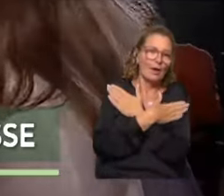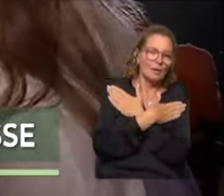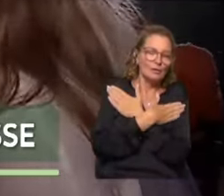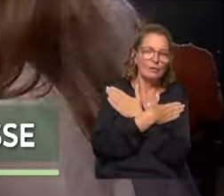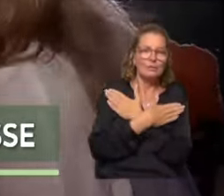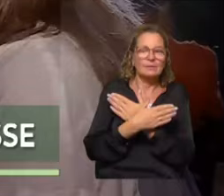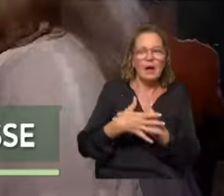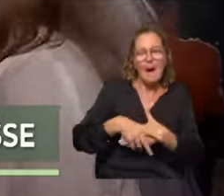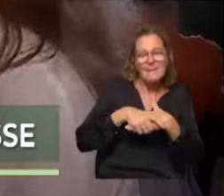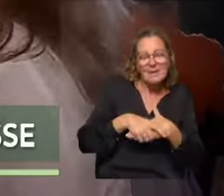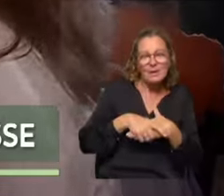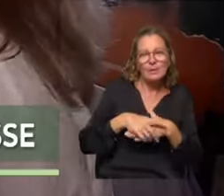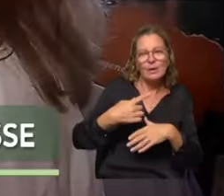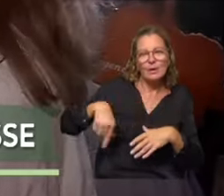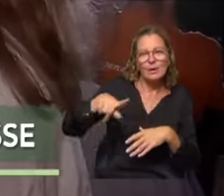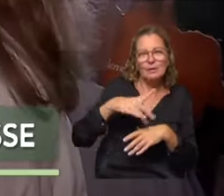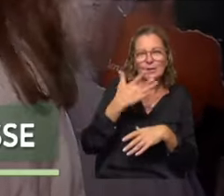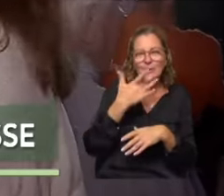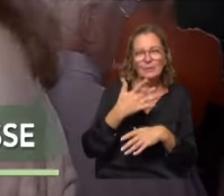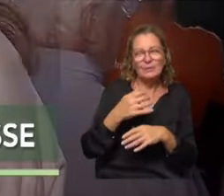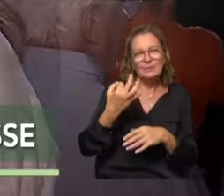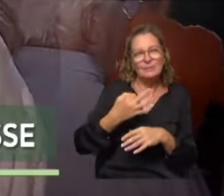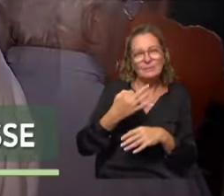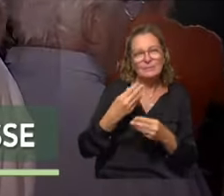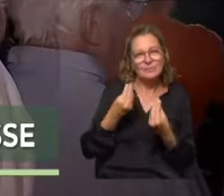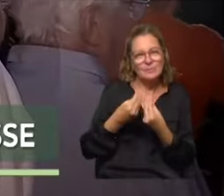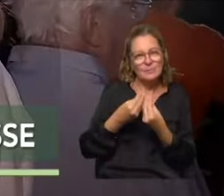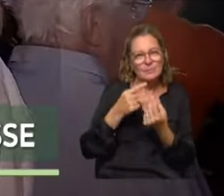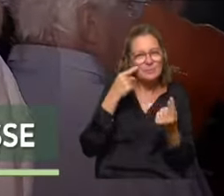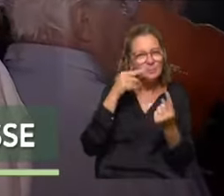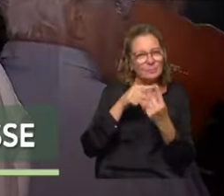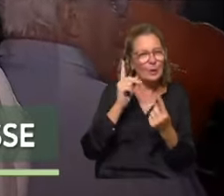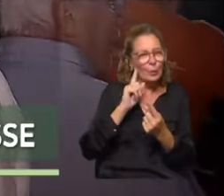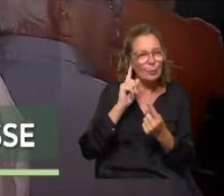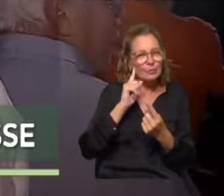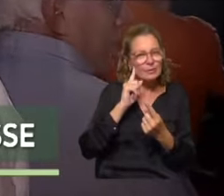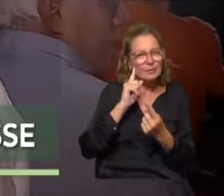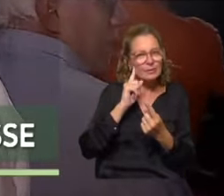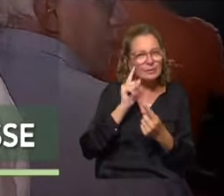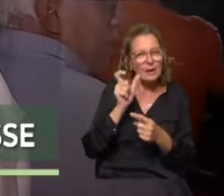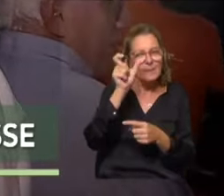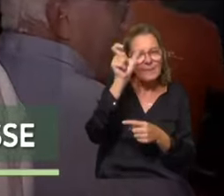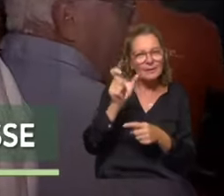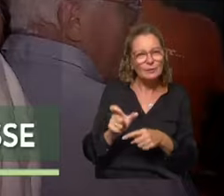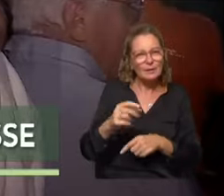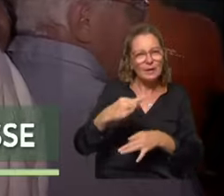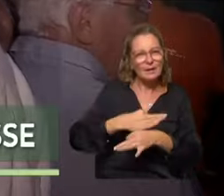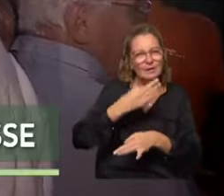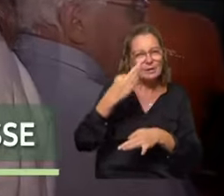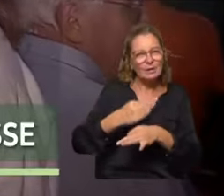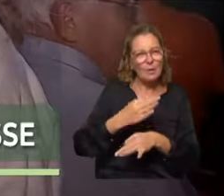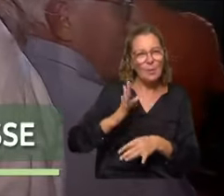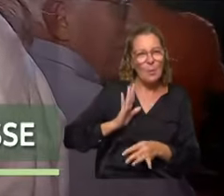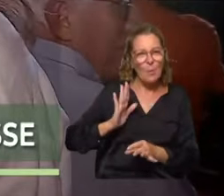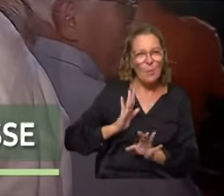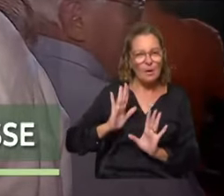de confraternidad. Esto está divino, la verdad. Hay mucho énfasis, por lo que he escuchado, en la figura de Carolina, en su precandidatura como